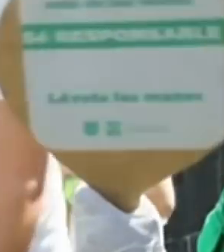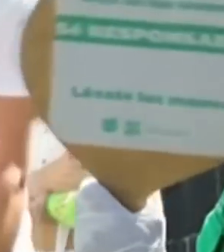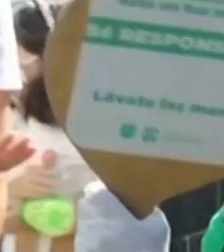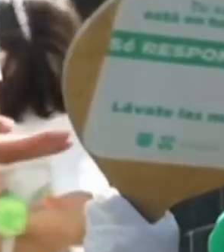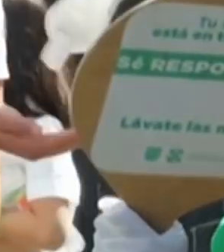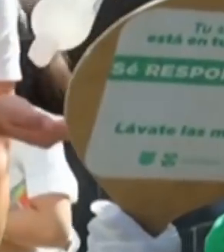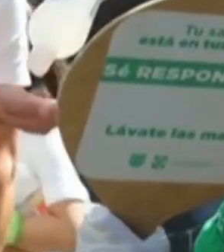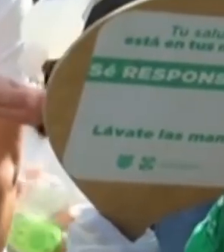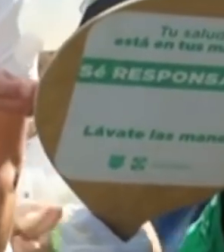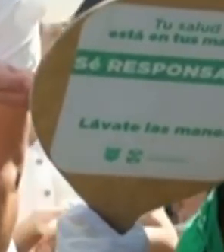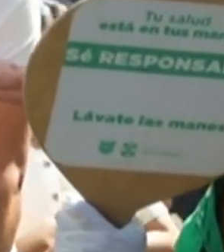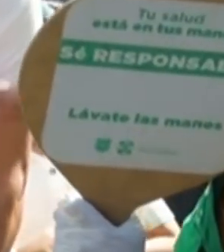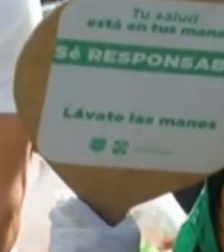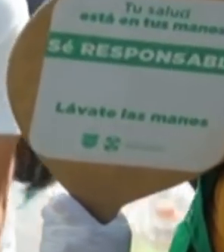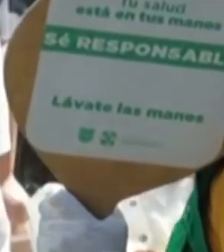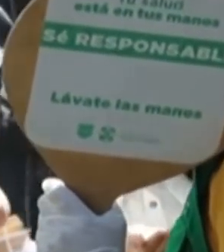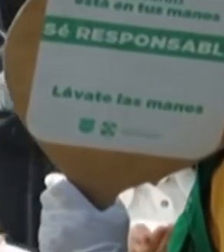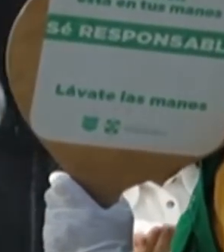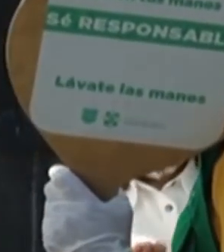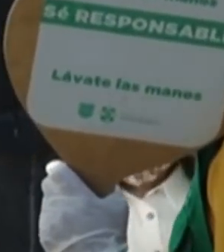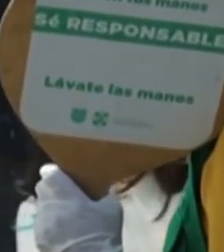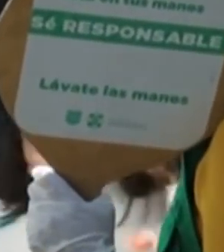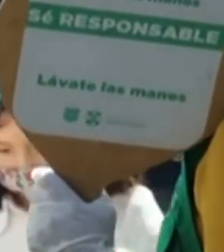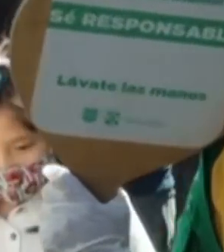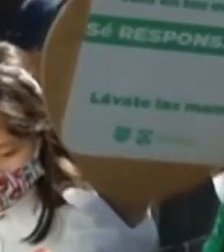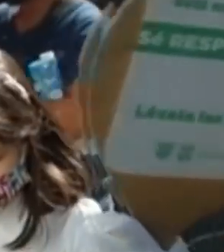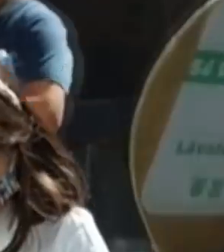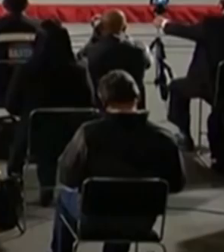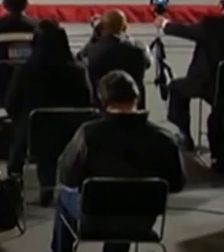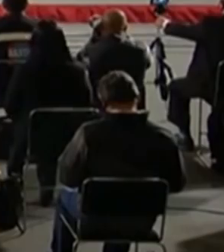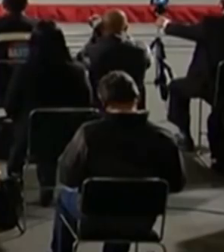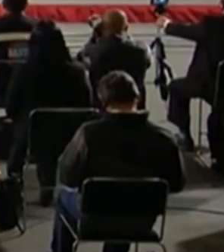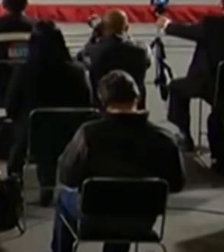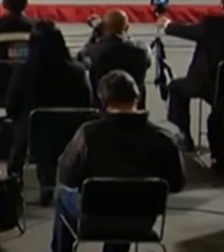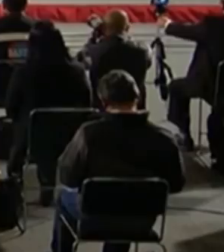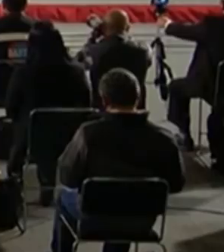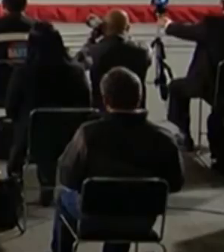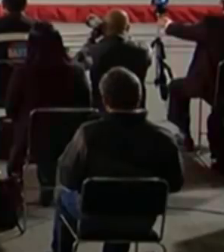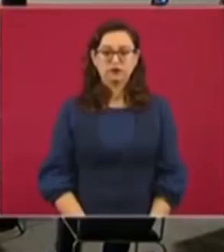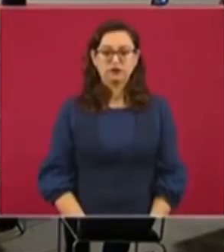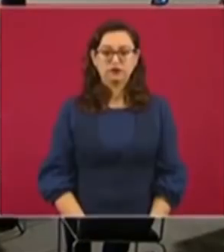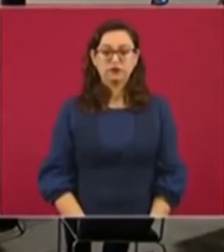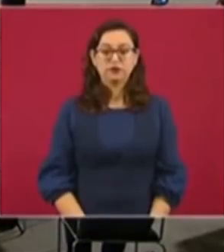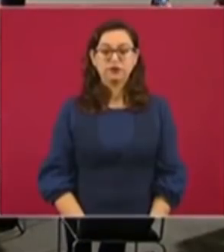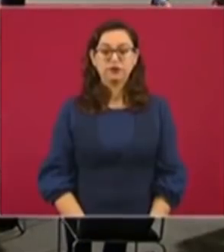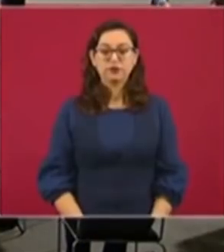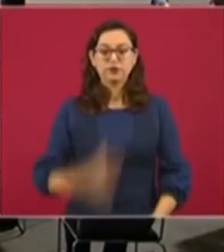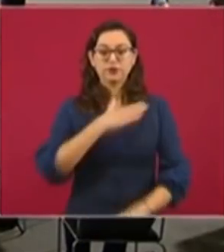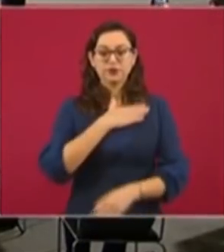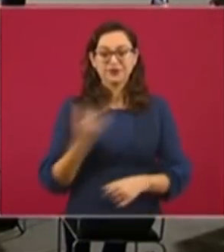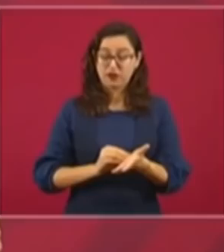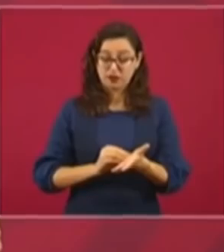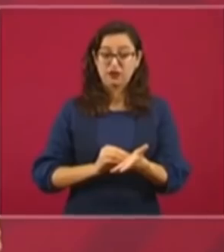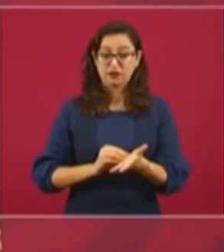Aparentemente cansados de meses de confinamiento, hordas de compradores abarrotan esta semana los negocios de la ciudad.